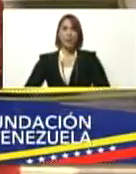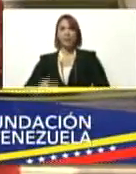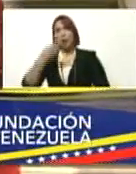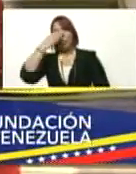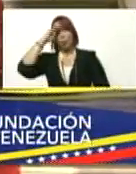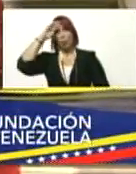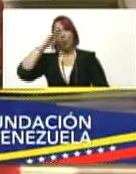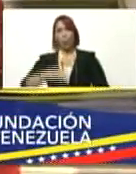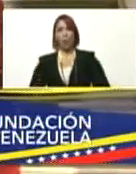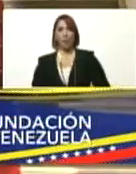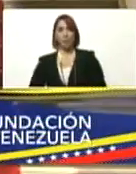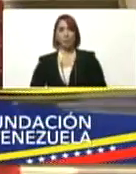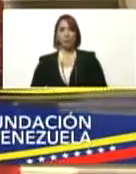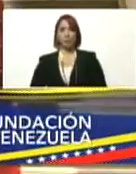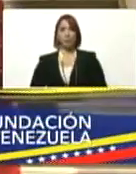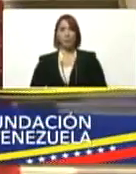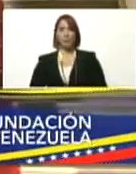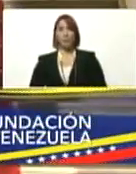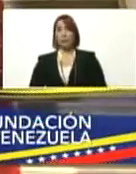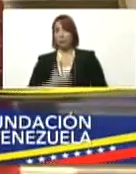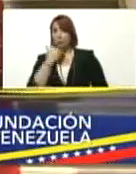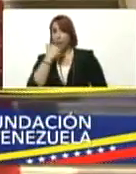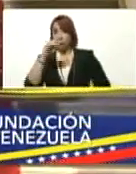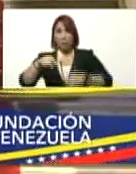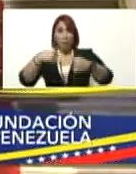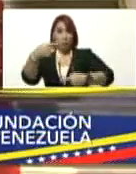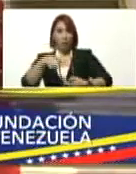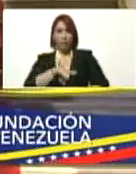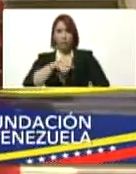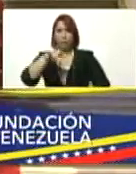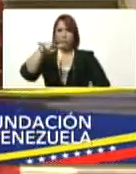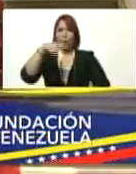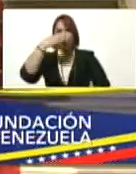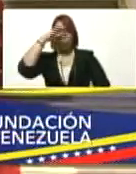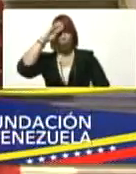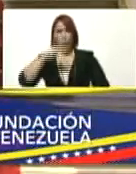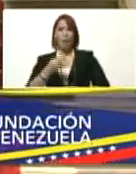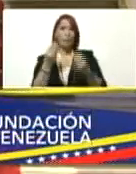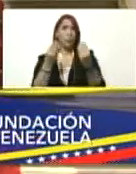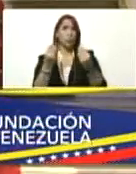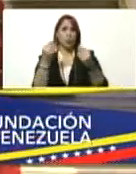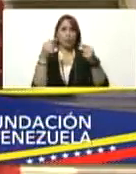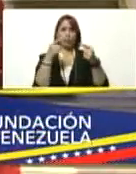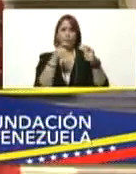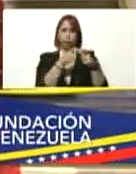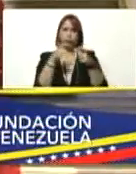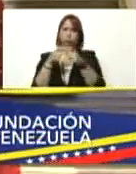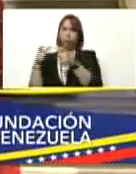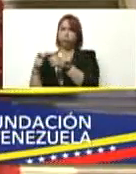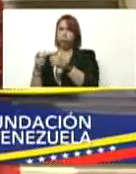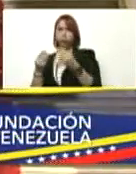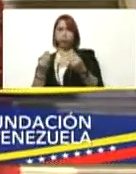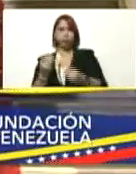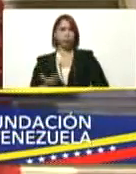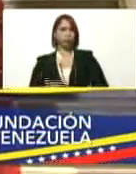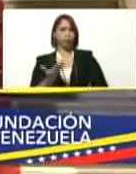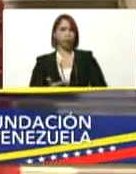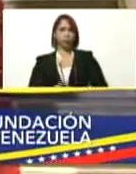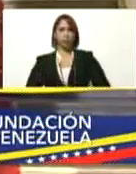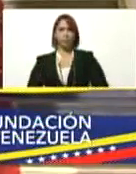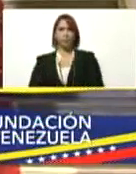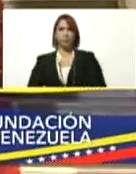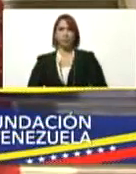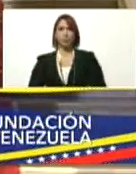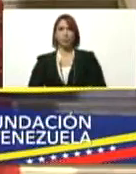Pronto vamos para Cuba. Bueno, a un conjunto de reuniones de mucha importancia. Y con